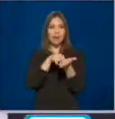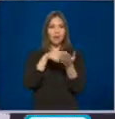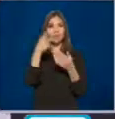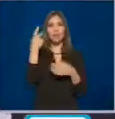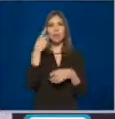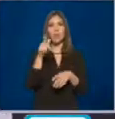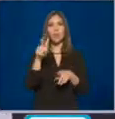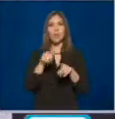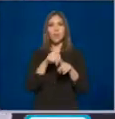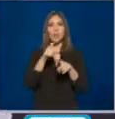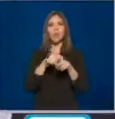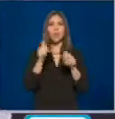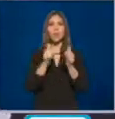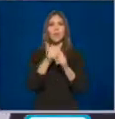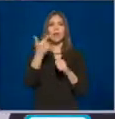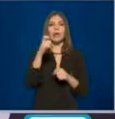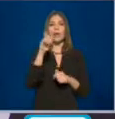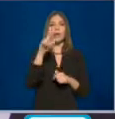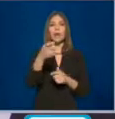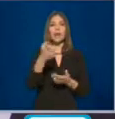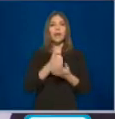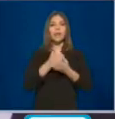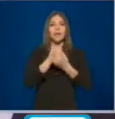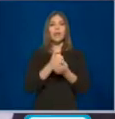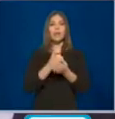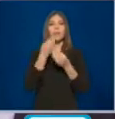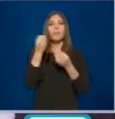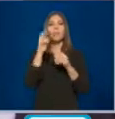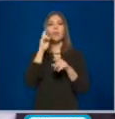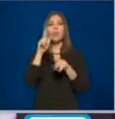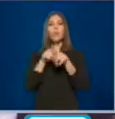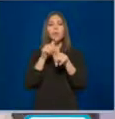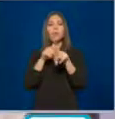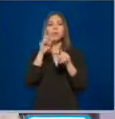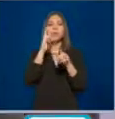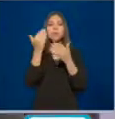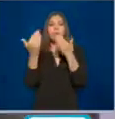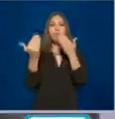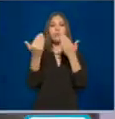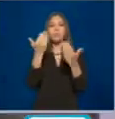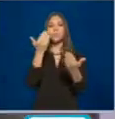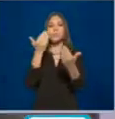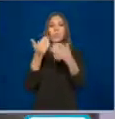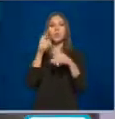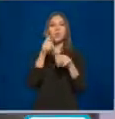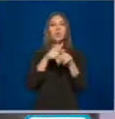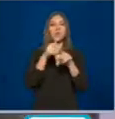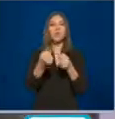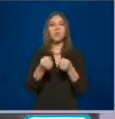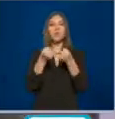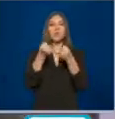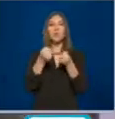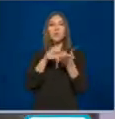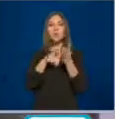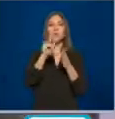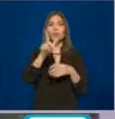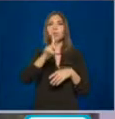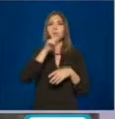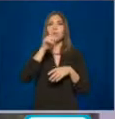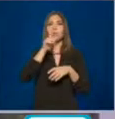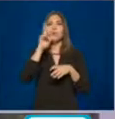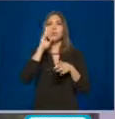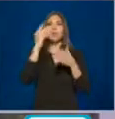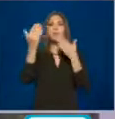coloración que está basada en gel, lo que permite que tengas muchos reflejos. ¿Qué son los reflejos? Ok. Que no es un color sólido, sino que con la luz se puede ver